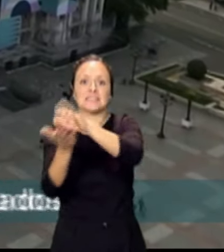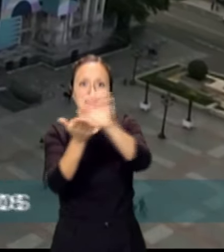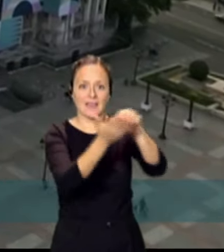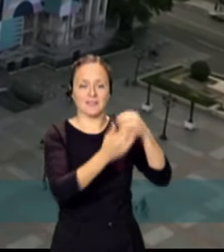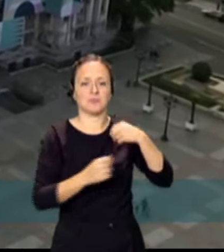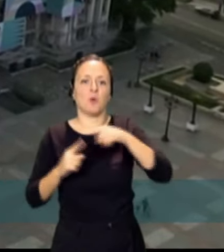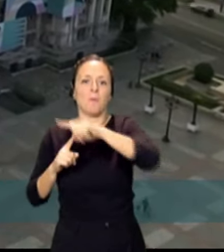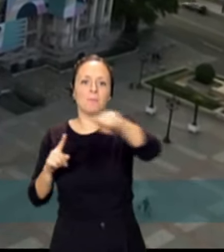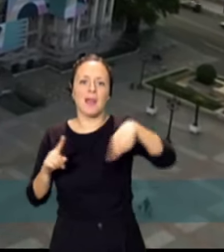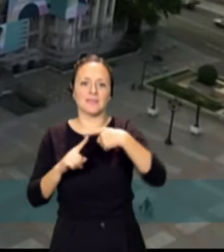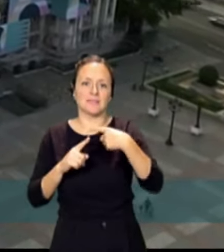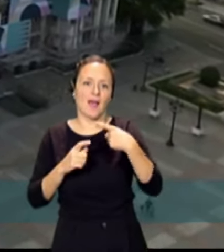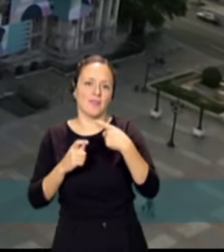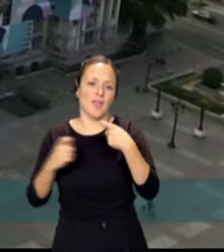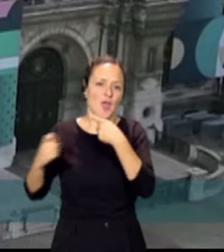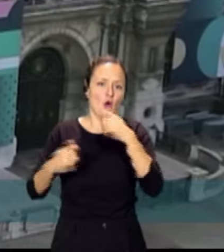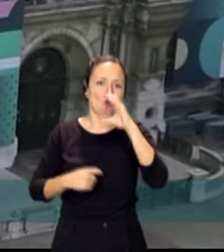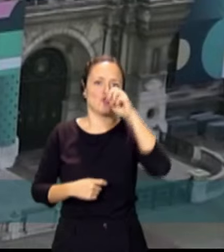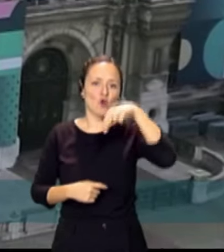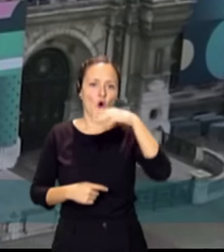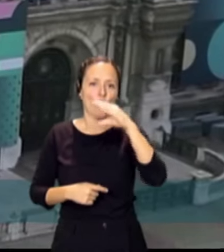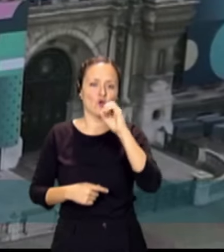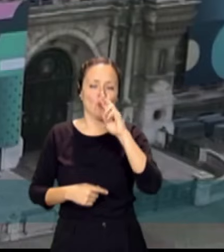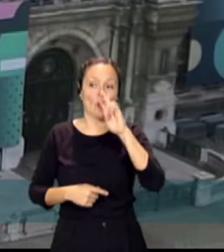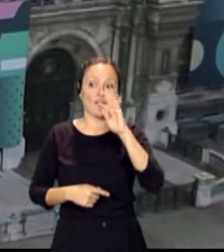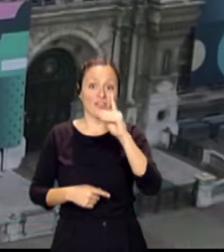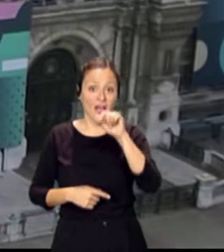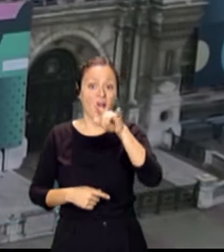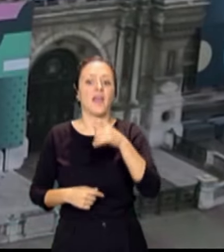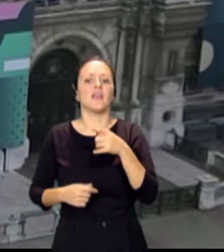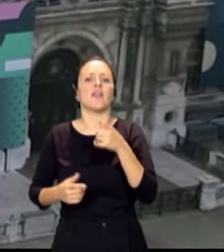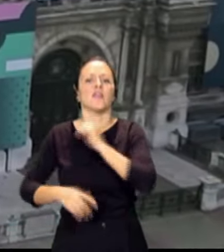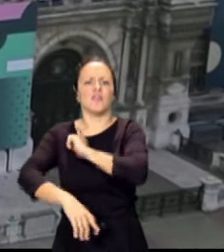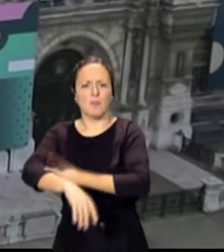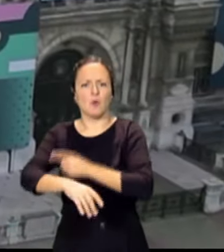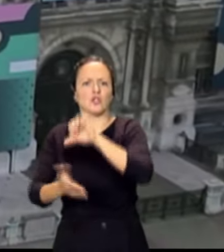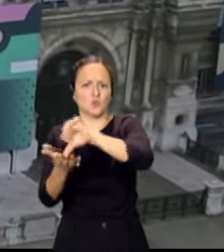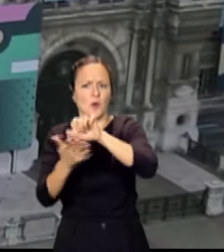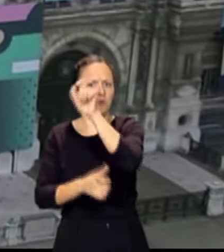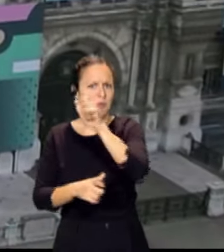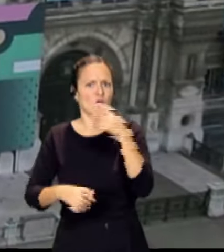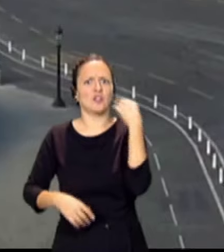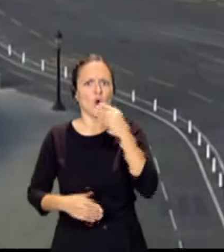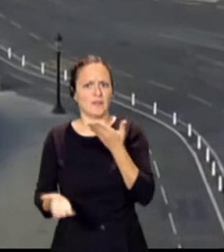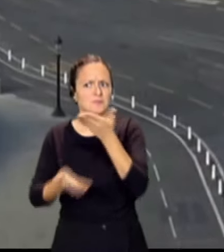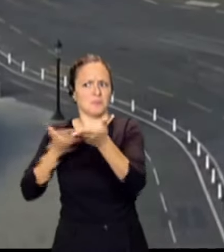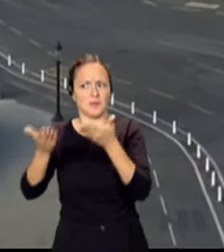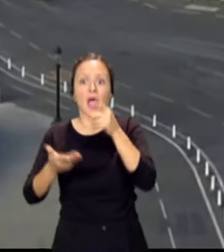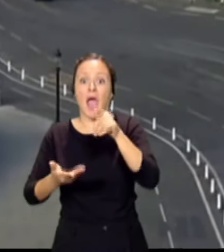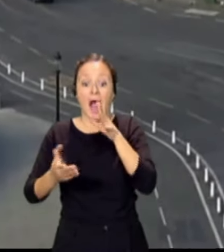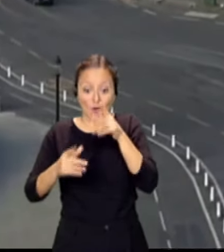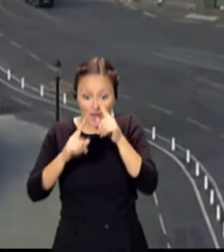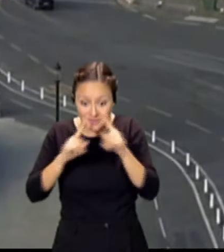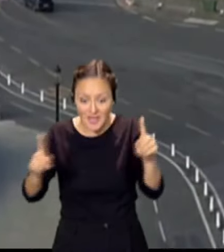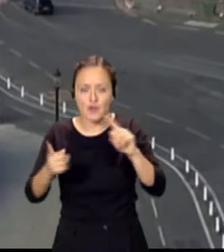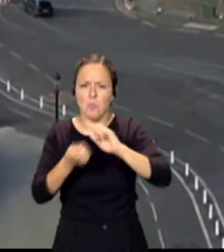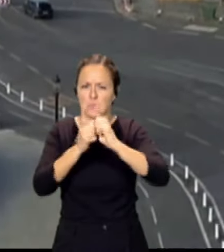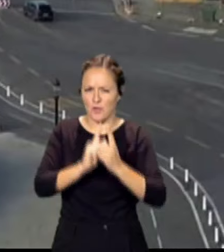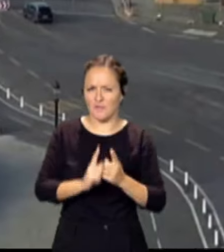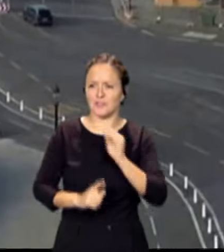de la Concordia que se está transformando para albergar deportes urbanos muy demandados por los jóvenes muchas modificaciones para que todo esté